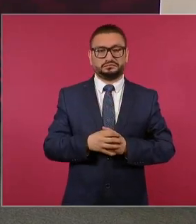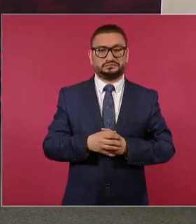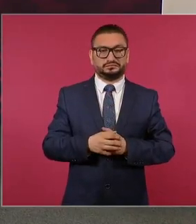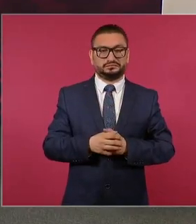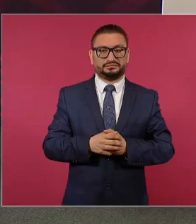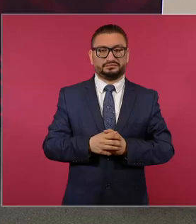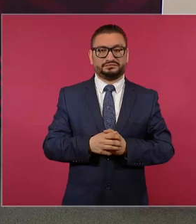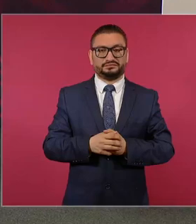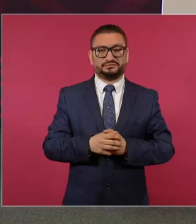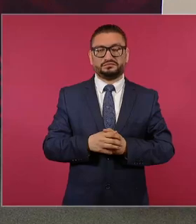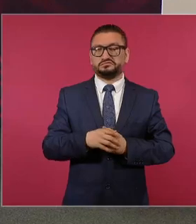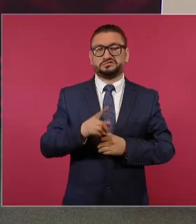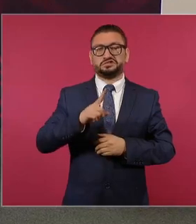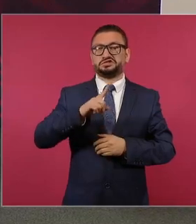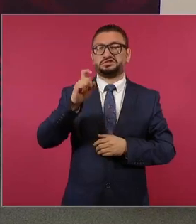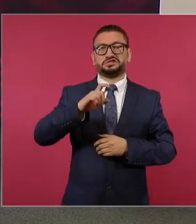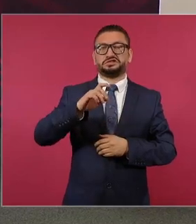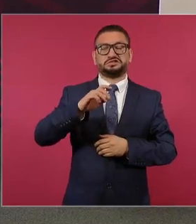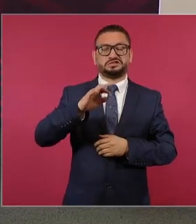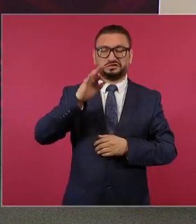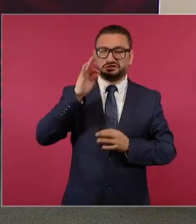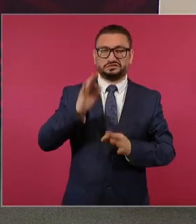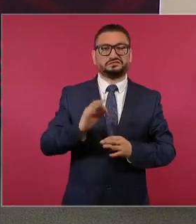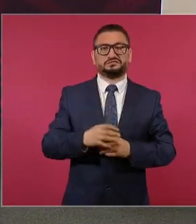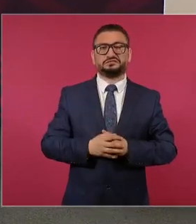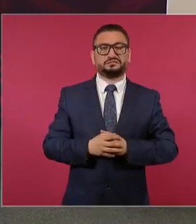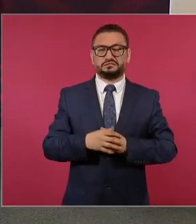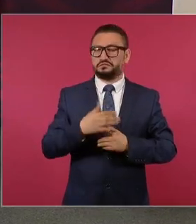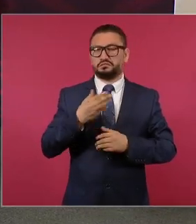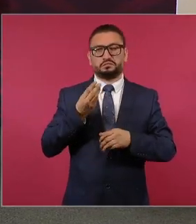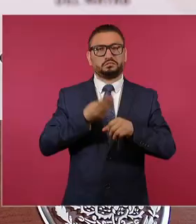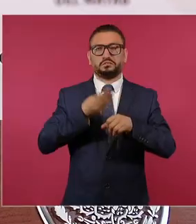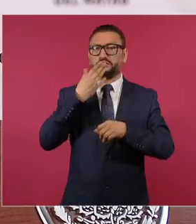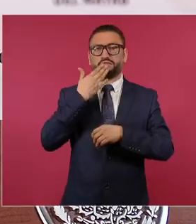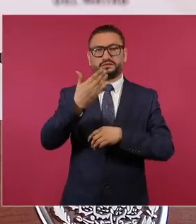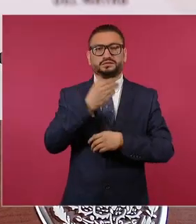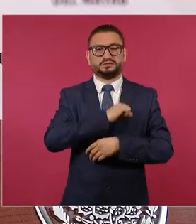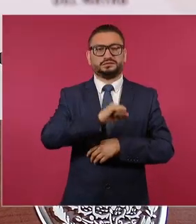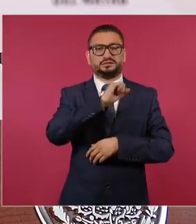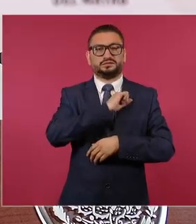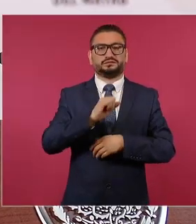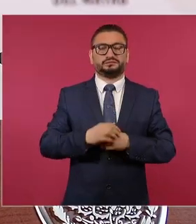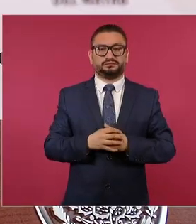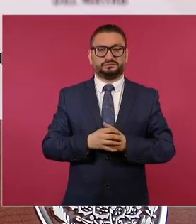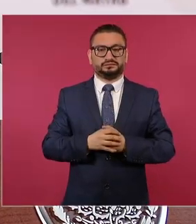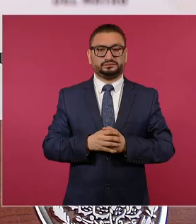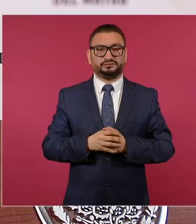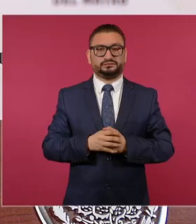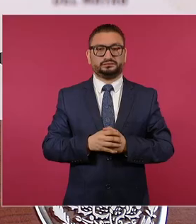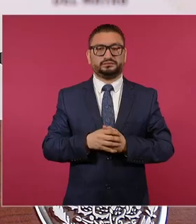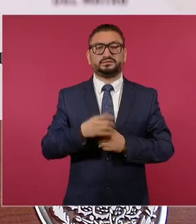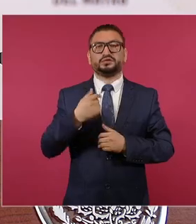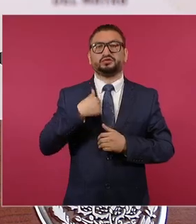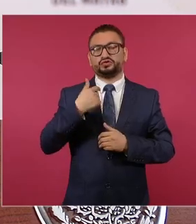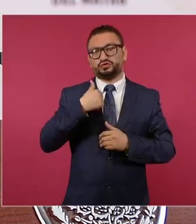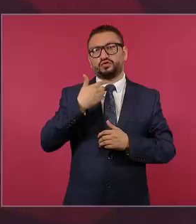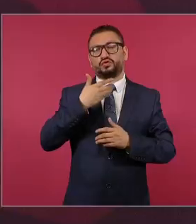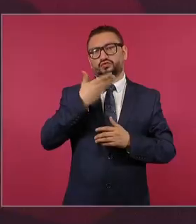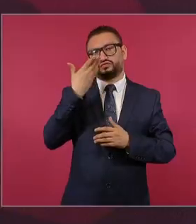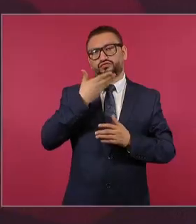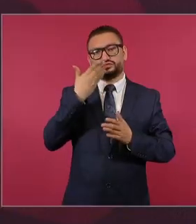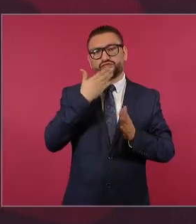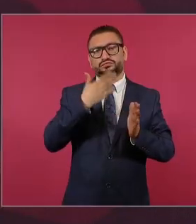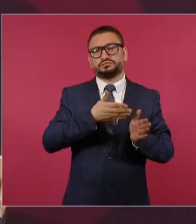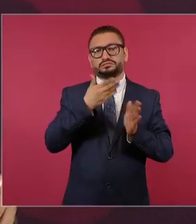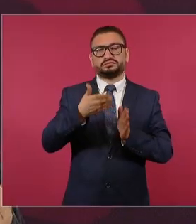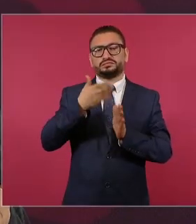No. Al 100. Muy bien de salud. Es que, pues periódicamente, ya